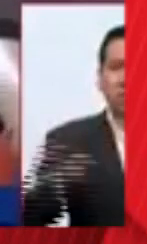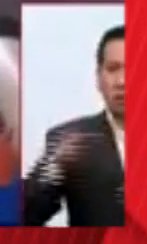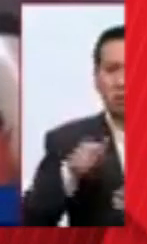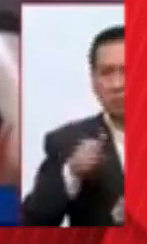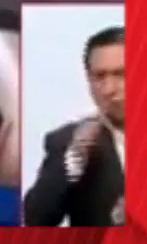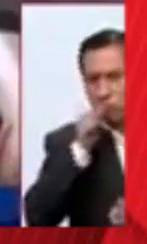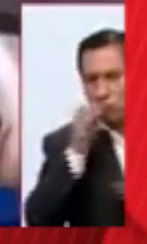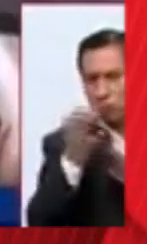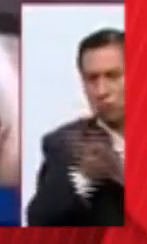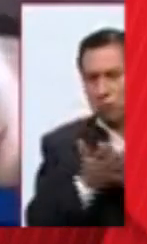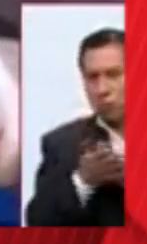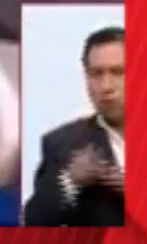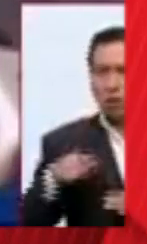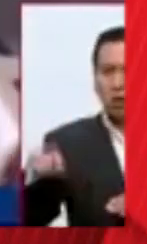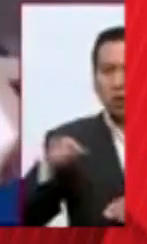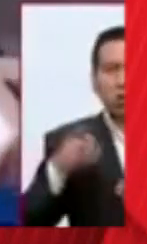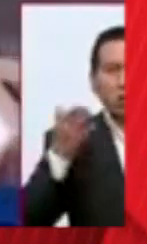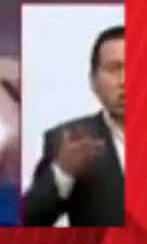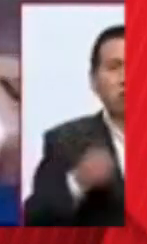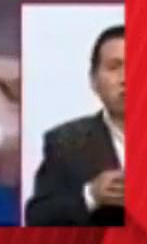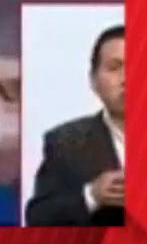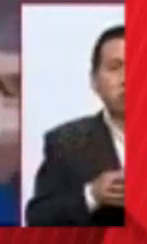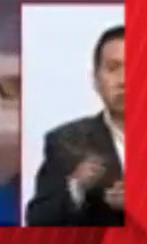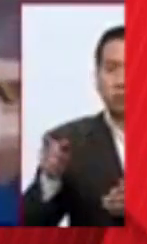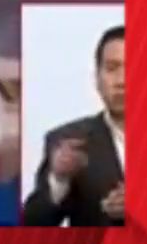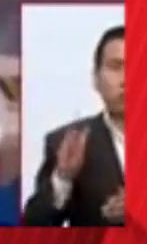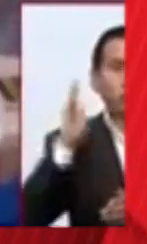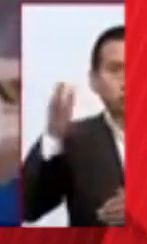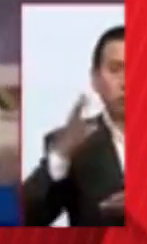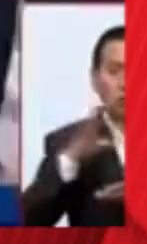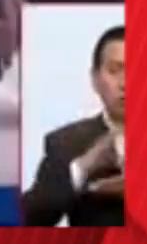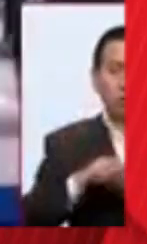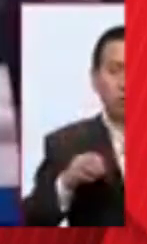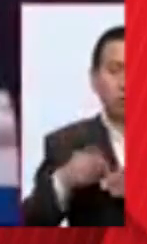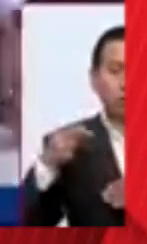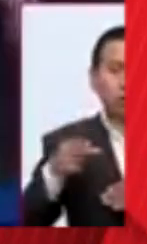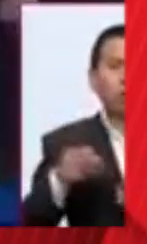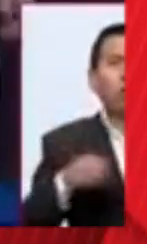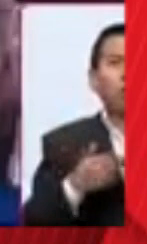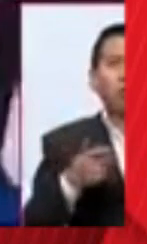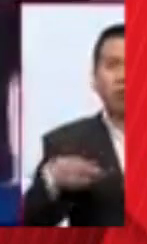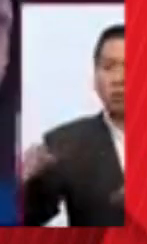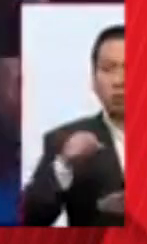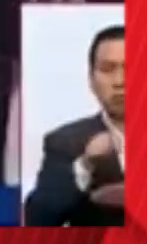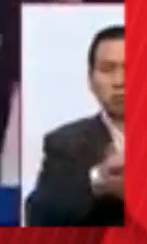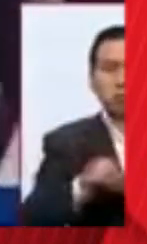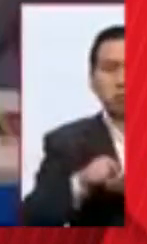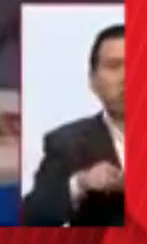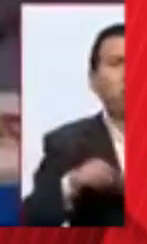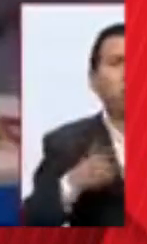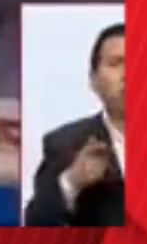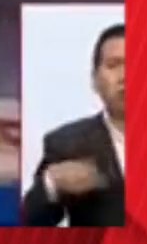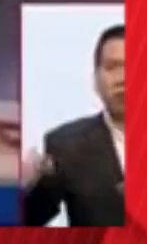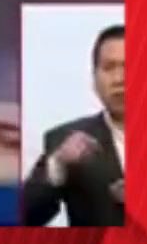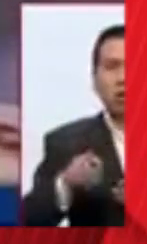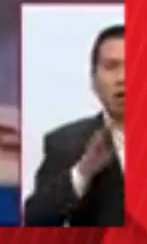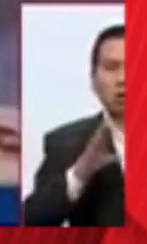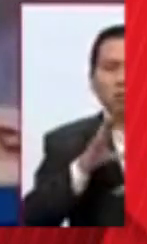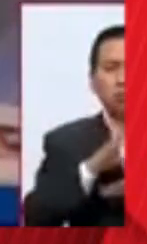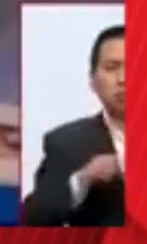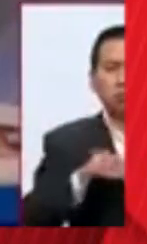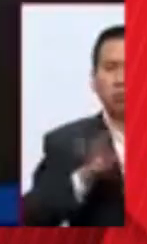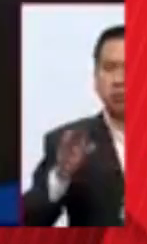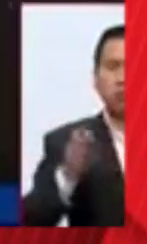golpistas. ¿Cómo pasarán la historia? ¿Cómo ahora se escribirán? ¿Cómo relatarán